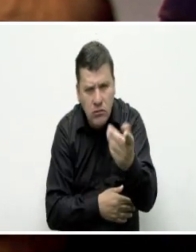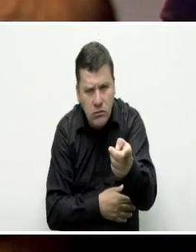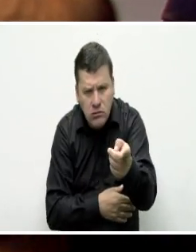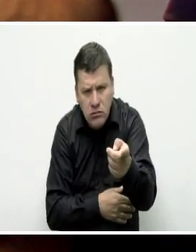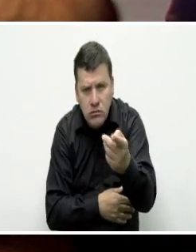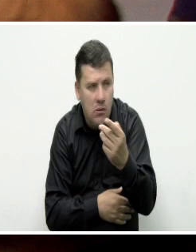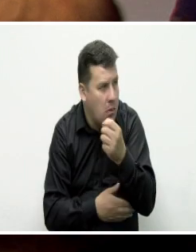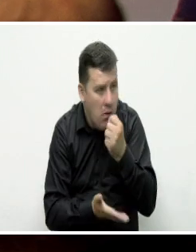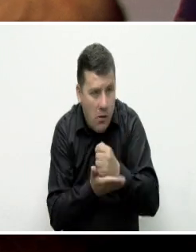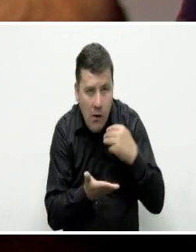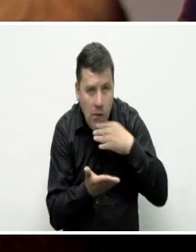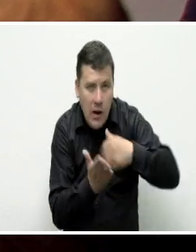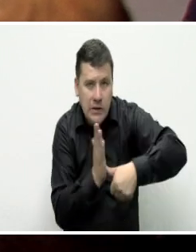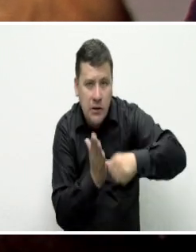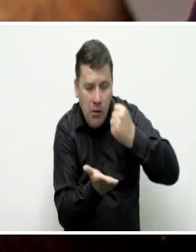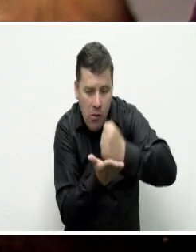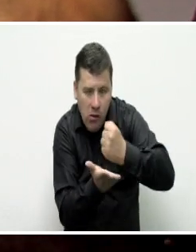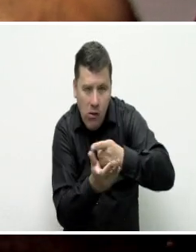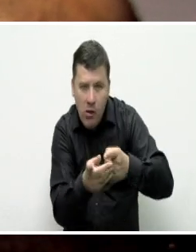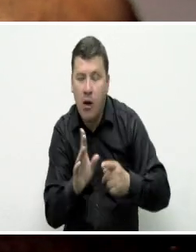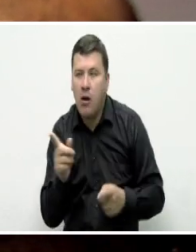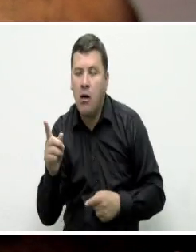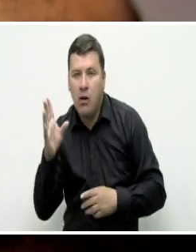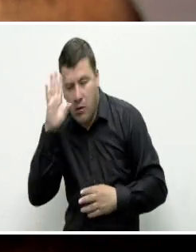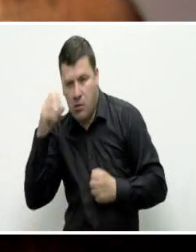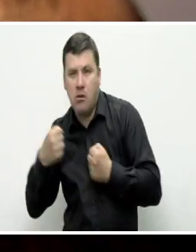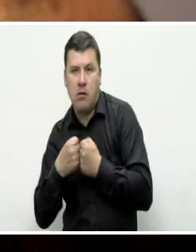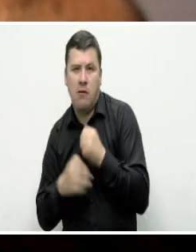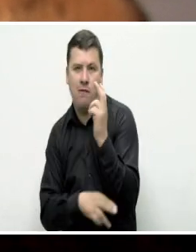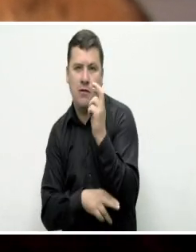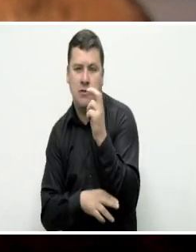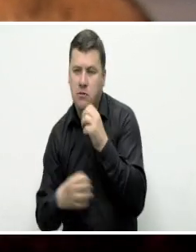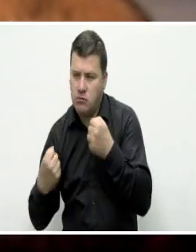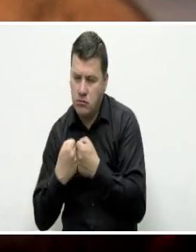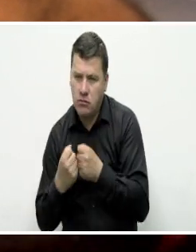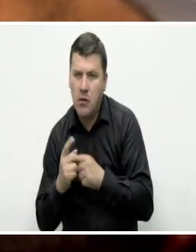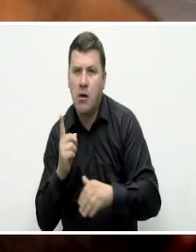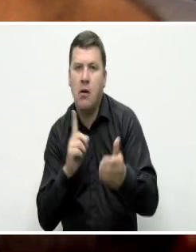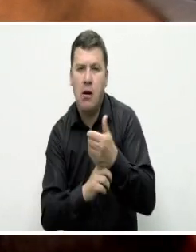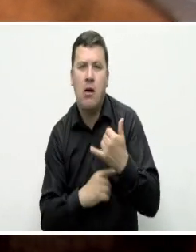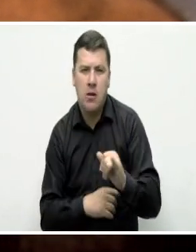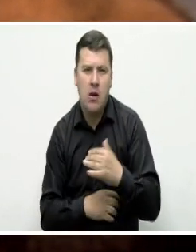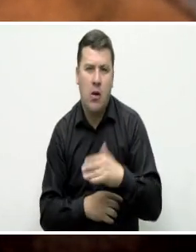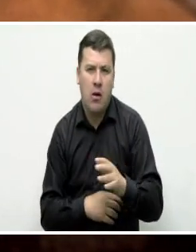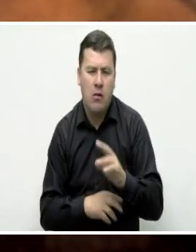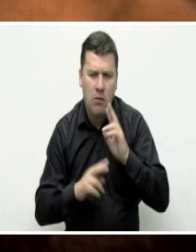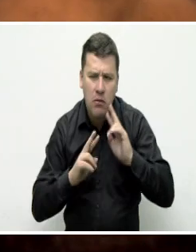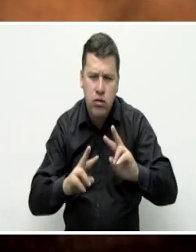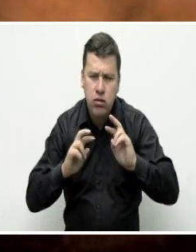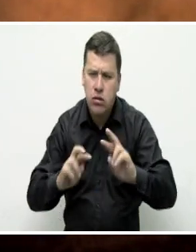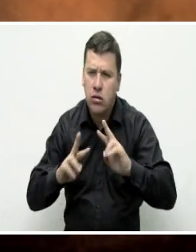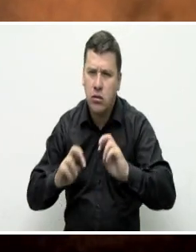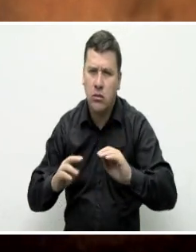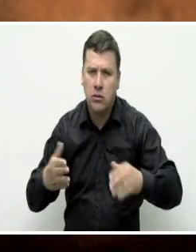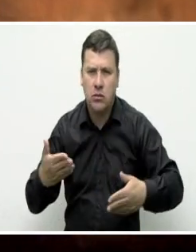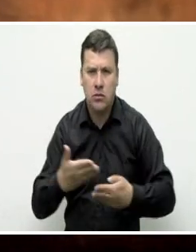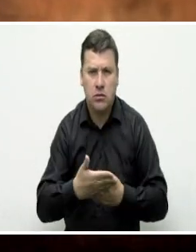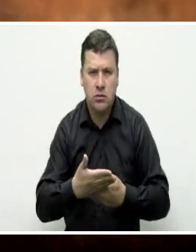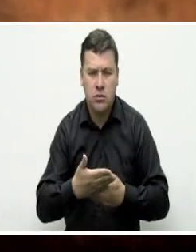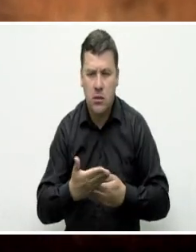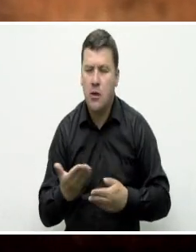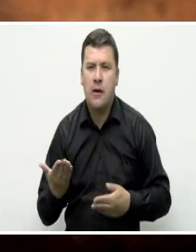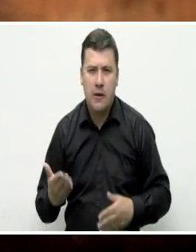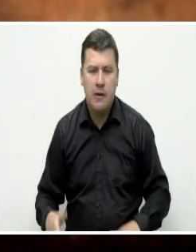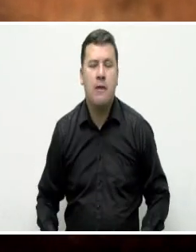identificaciones ilegales por fuera del marco de la ley. Y con esto se han podido iniciar grandes investigaciones al interior de